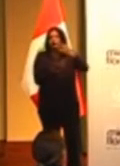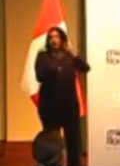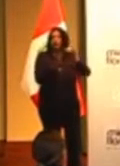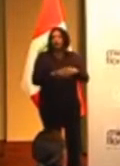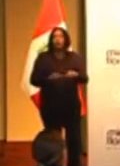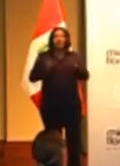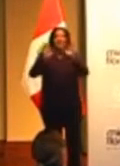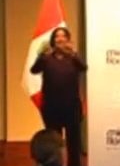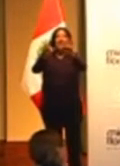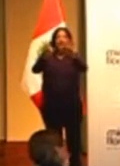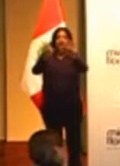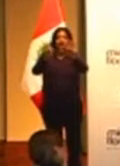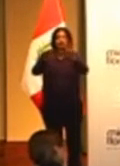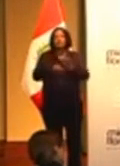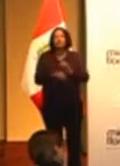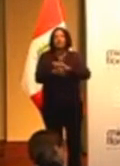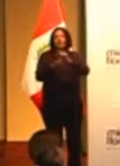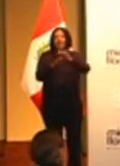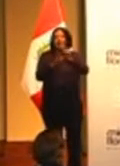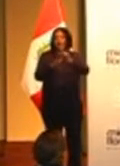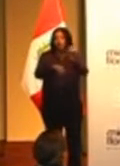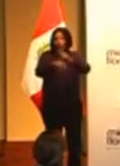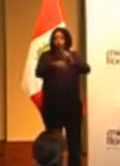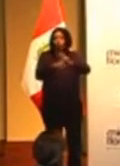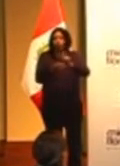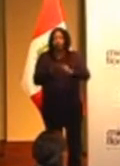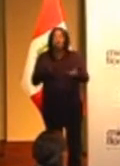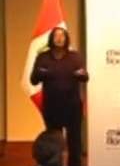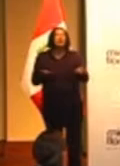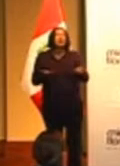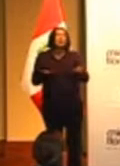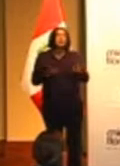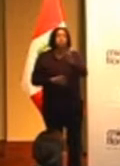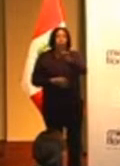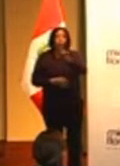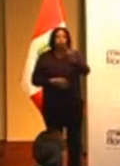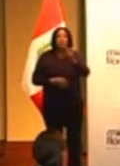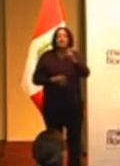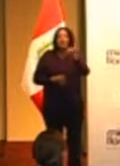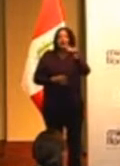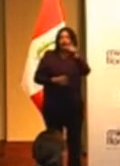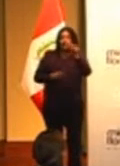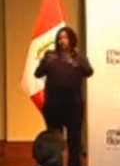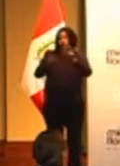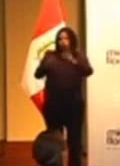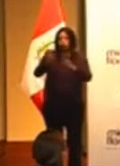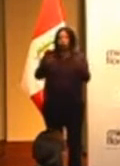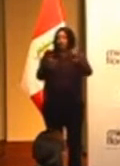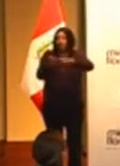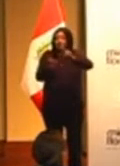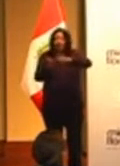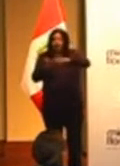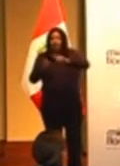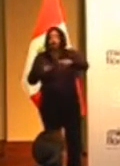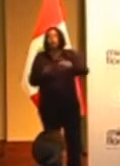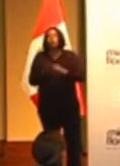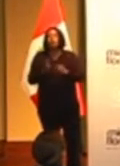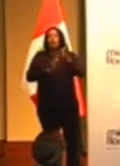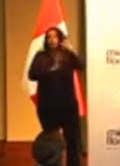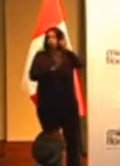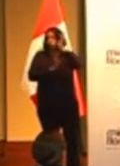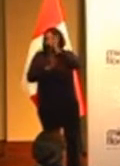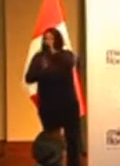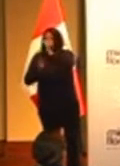10 talleres participativos y han habido 210 personas participando activamente en los